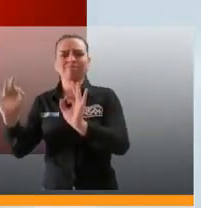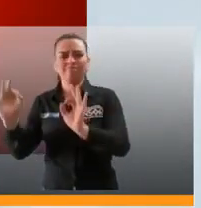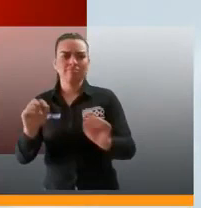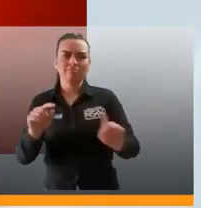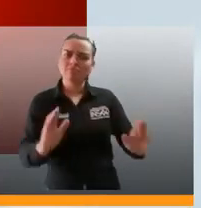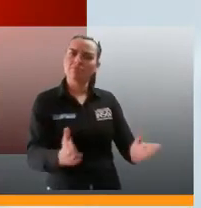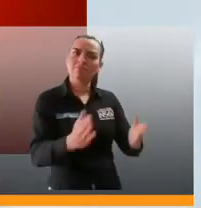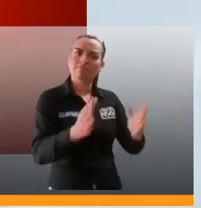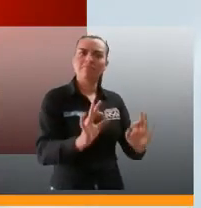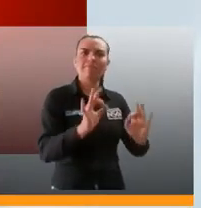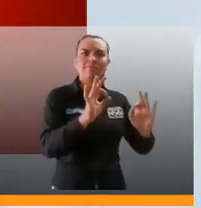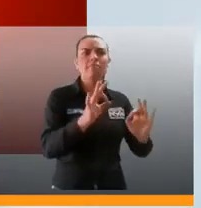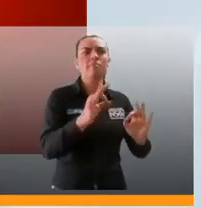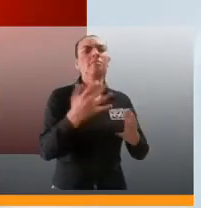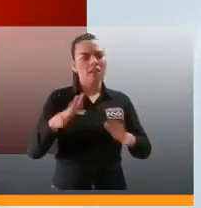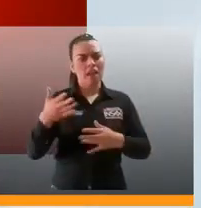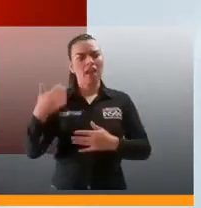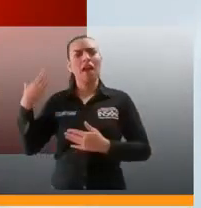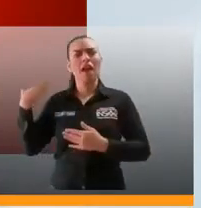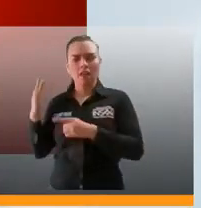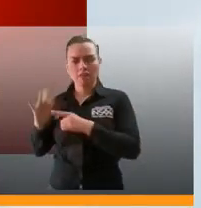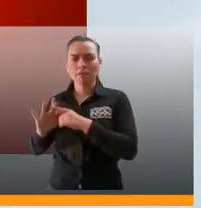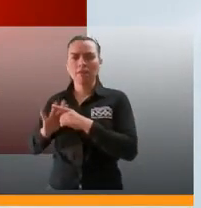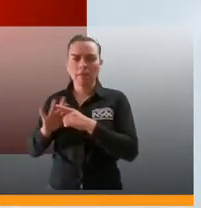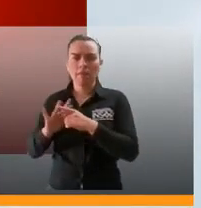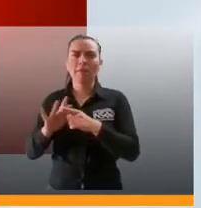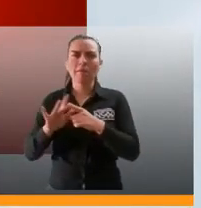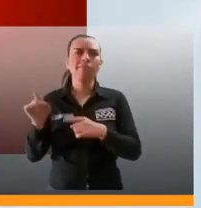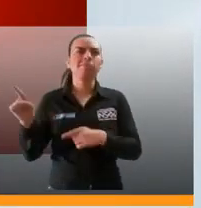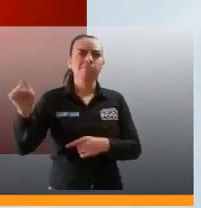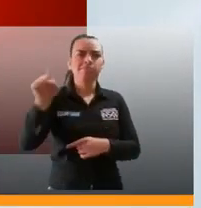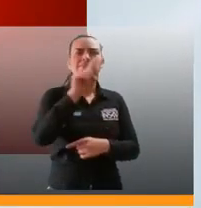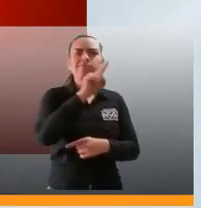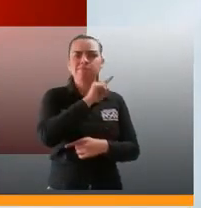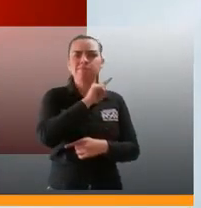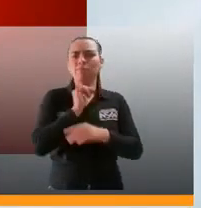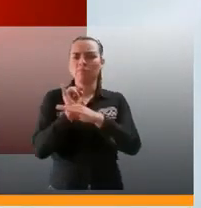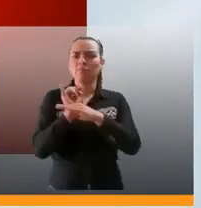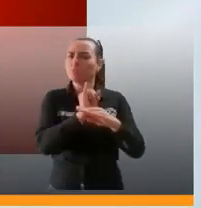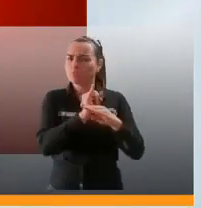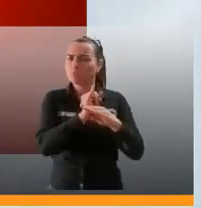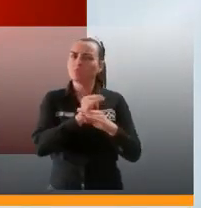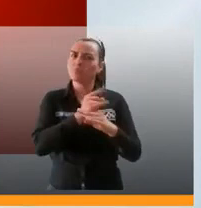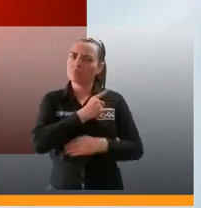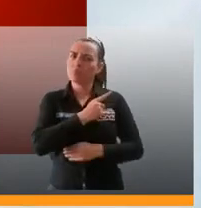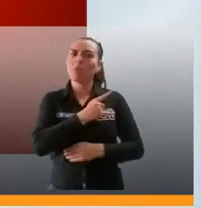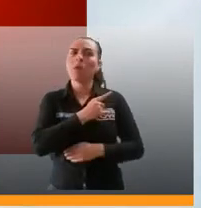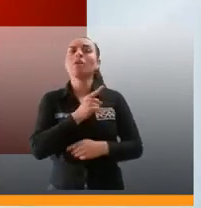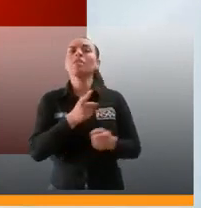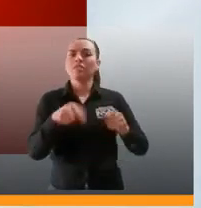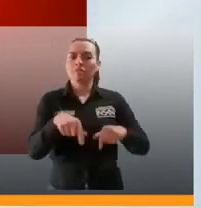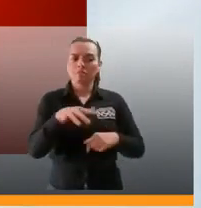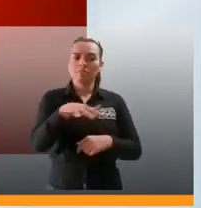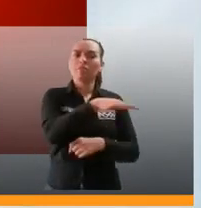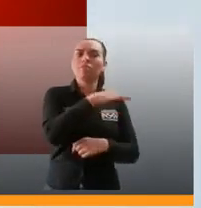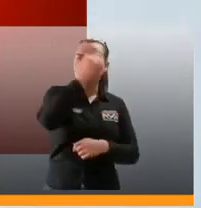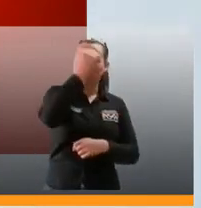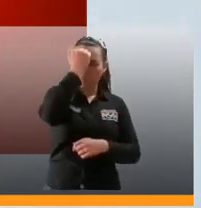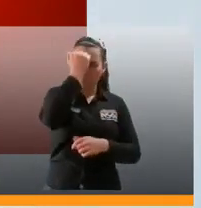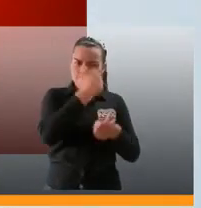implementando desde sus instituciones o también ustedes como docentes, cómo acompañan este proceso